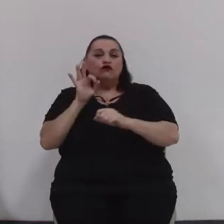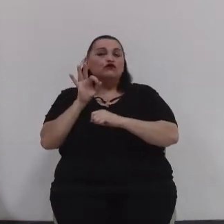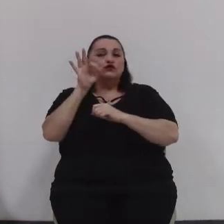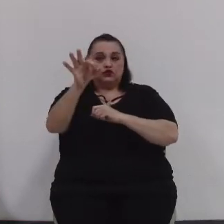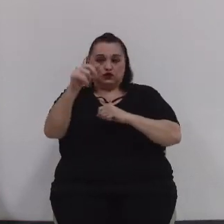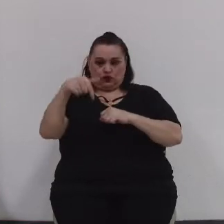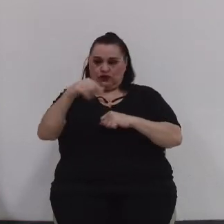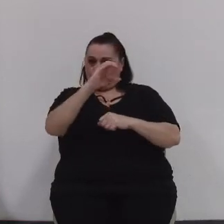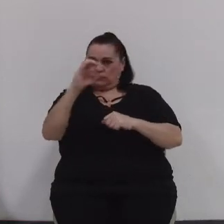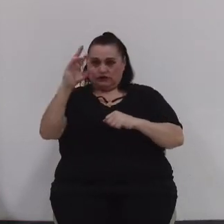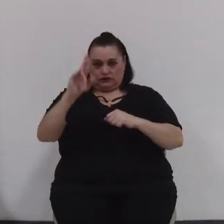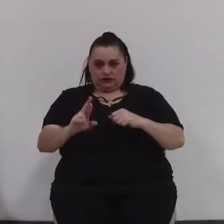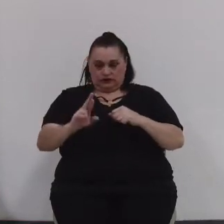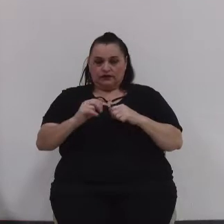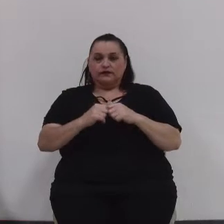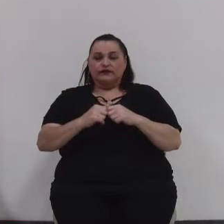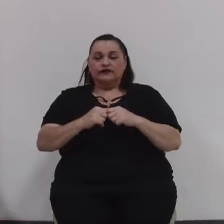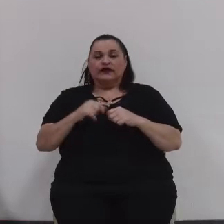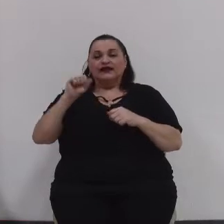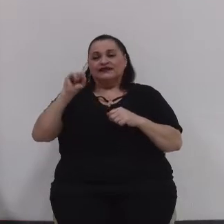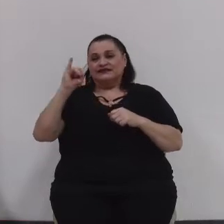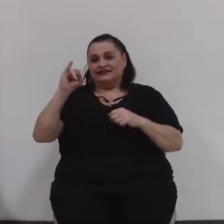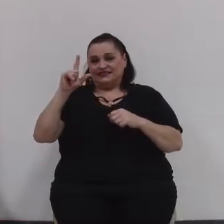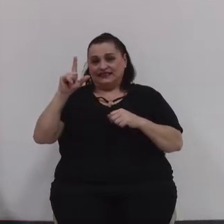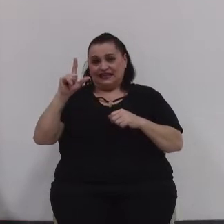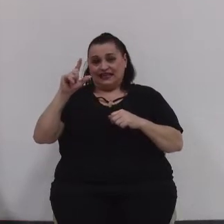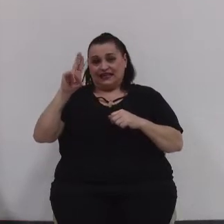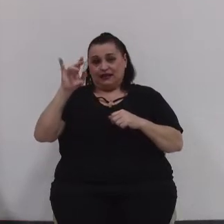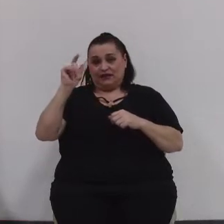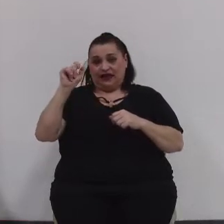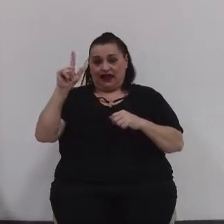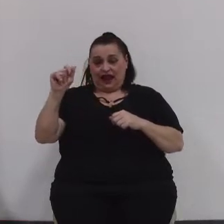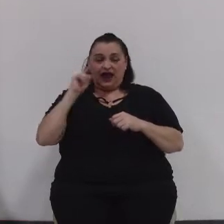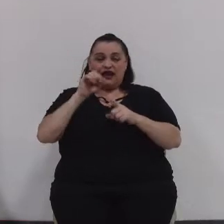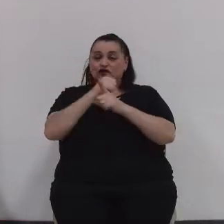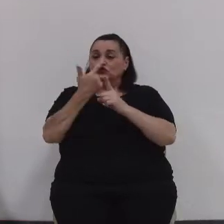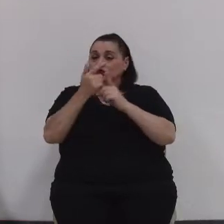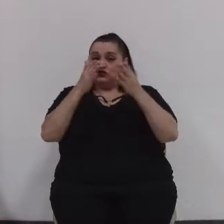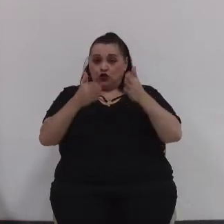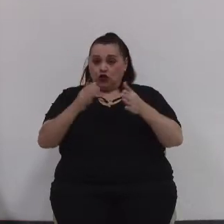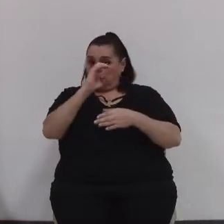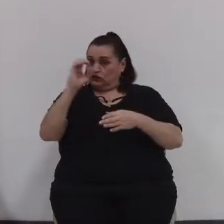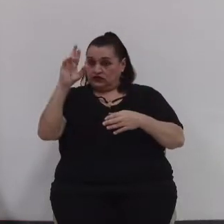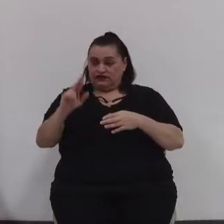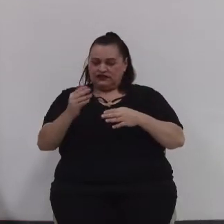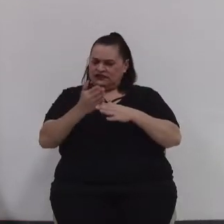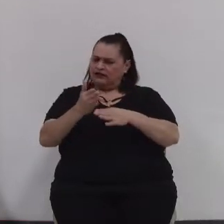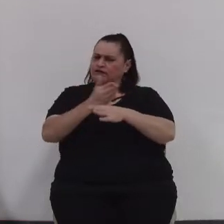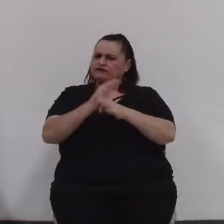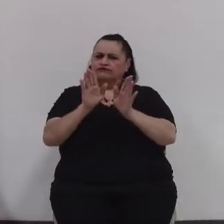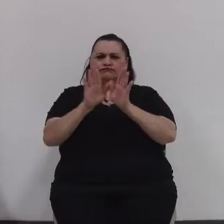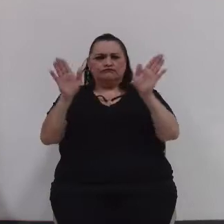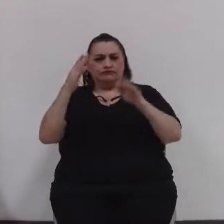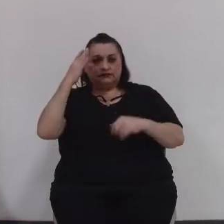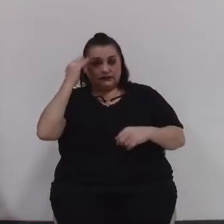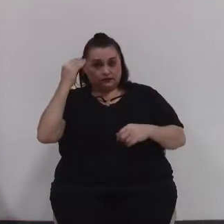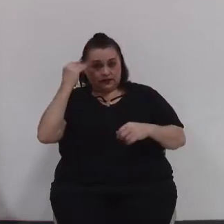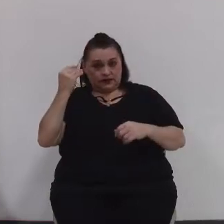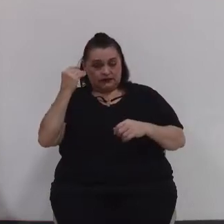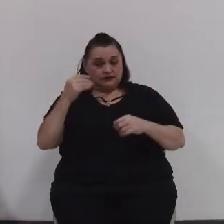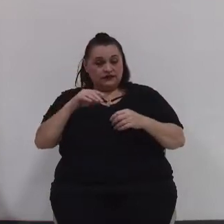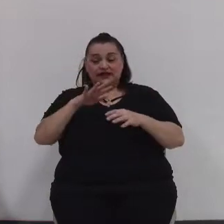Costa Rica. Doña Silvia Lara Povedano, socióloga costarricense de amplia y reconocida experiencia en